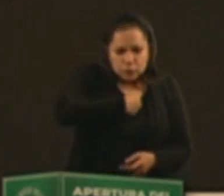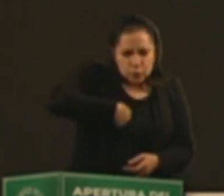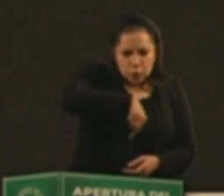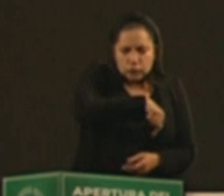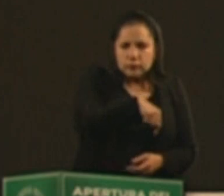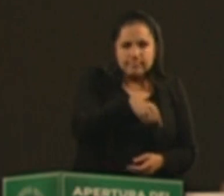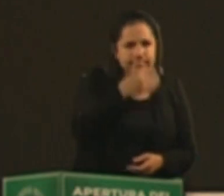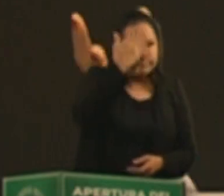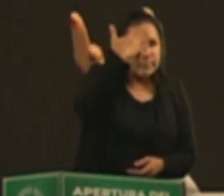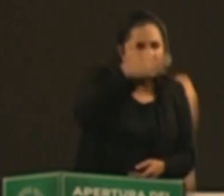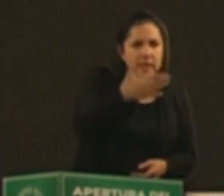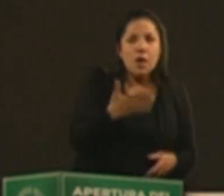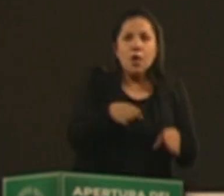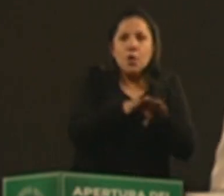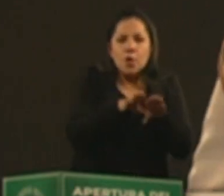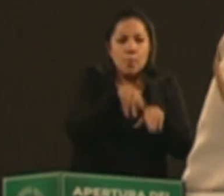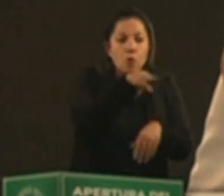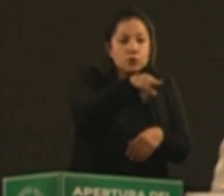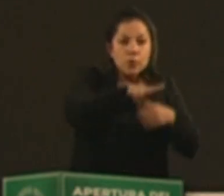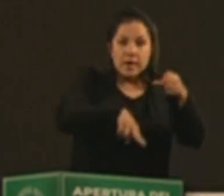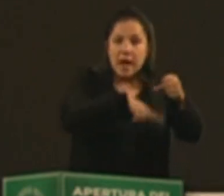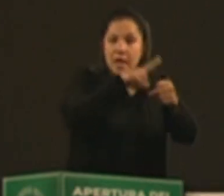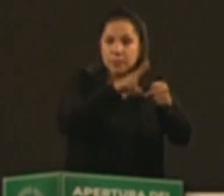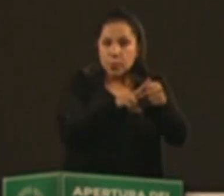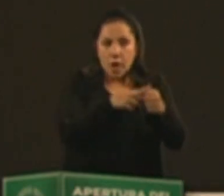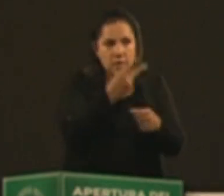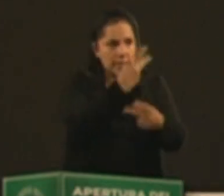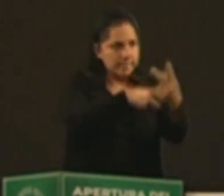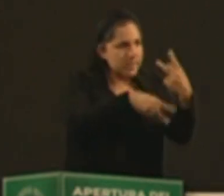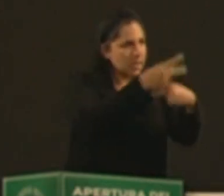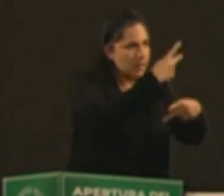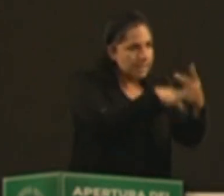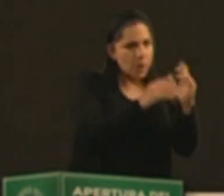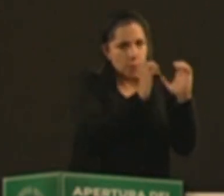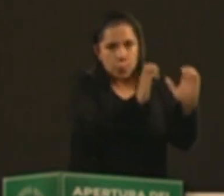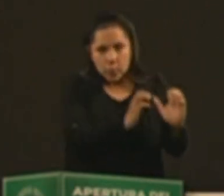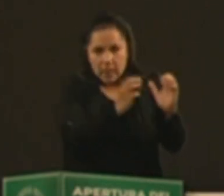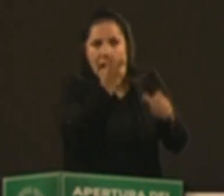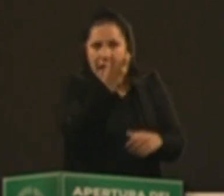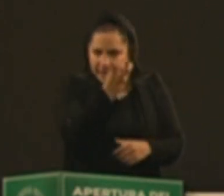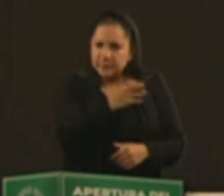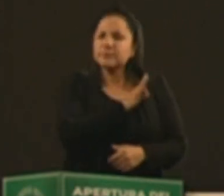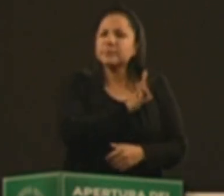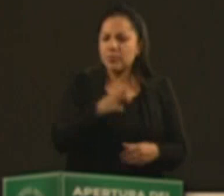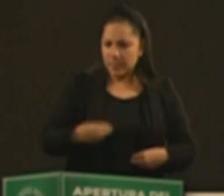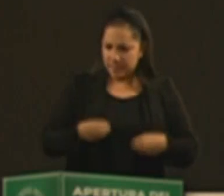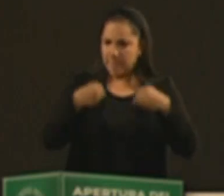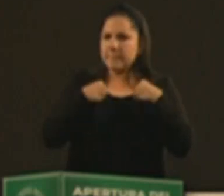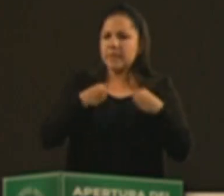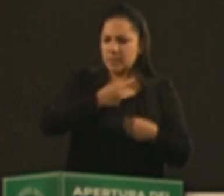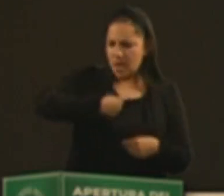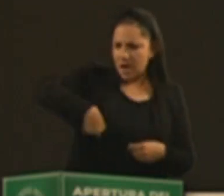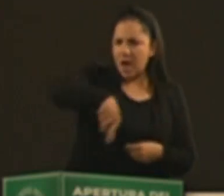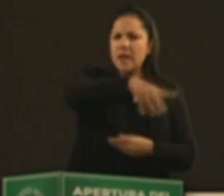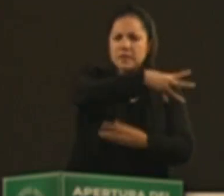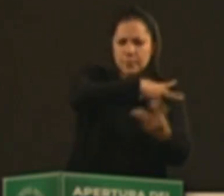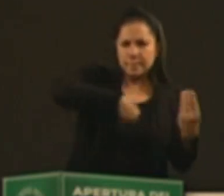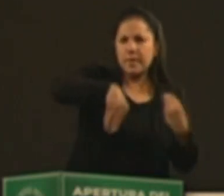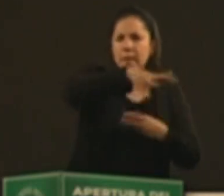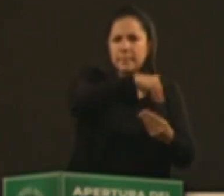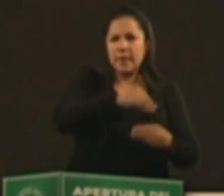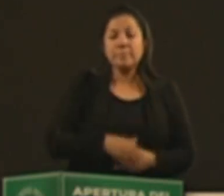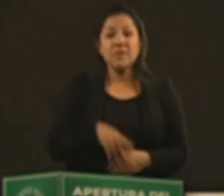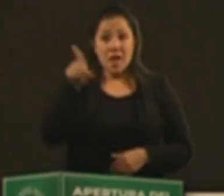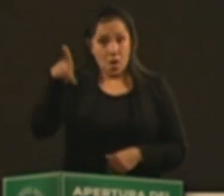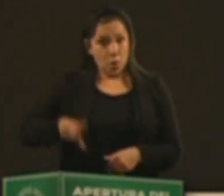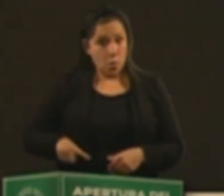de la naturaleza. Y frente a un gobierno autoritario que busca imponerse a través de decretazos, México tiene opción para